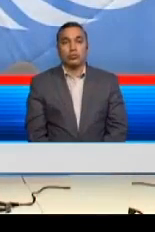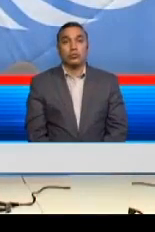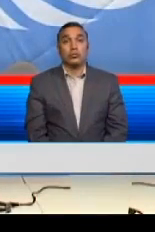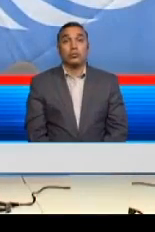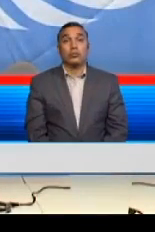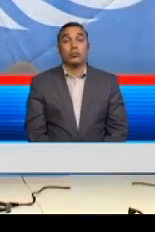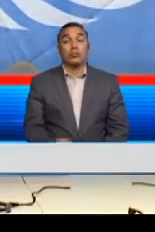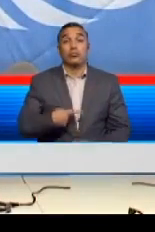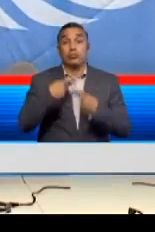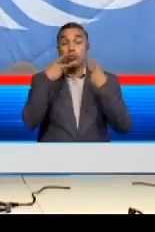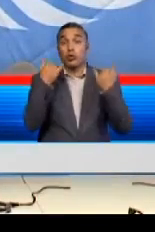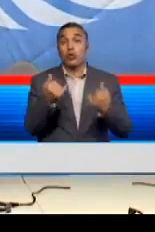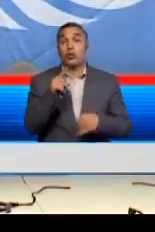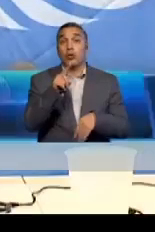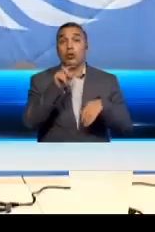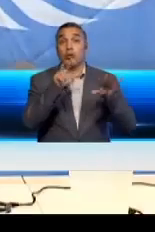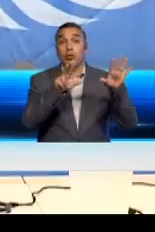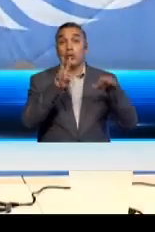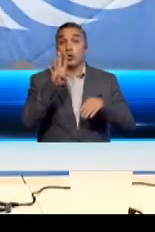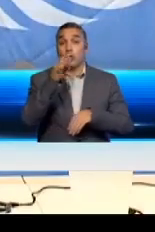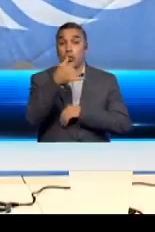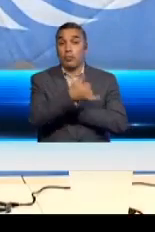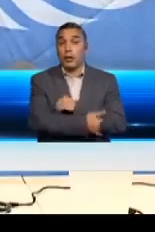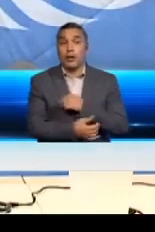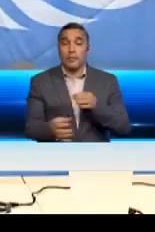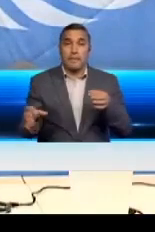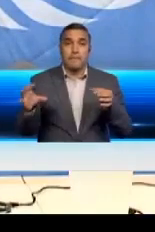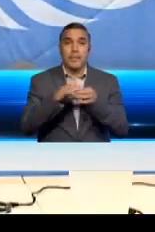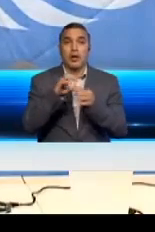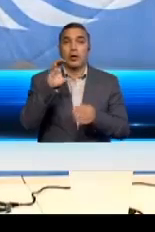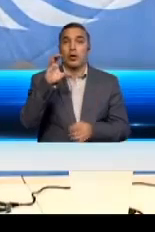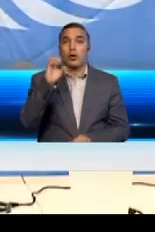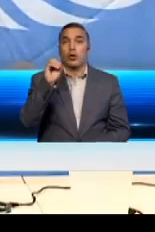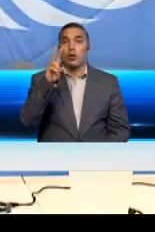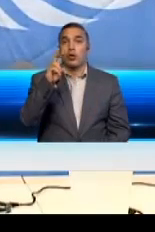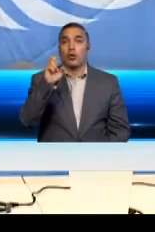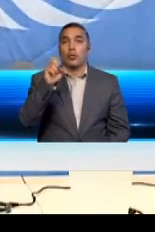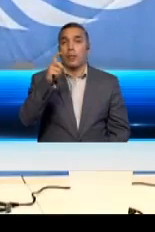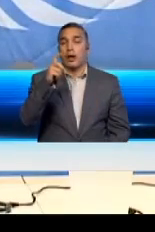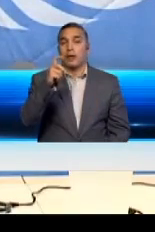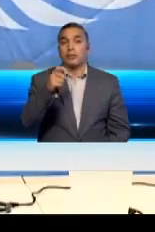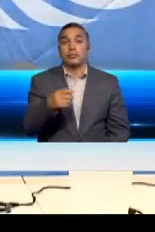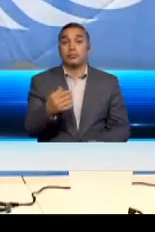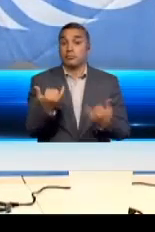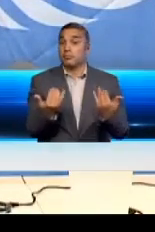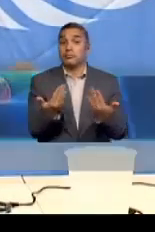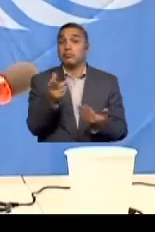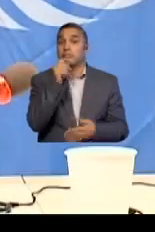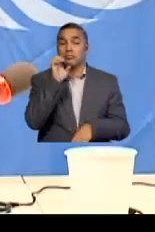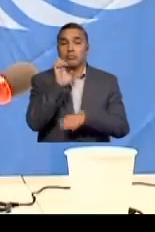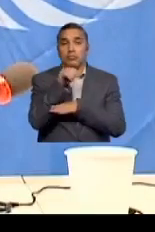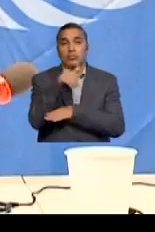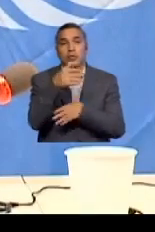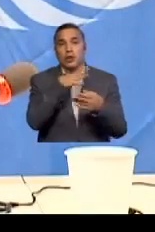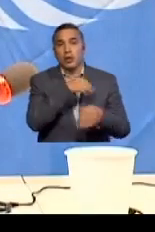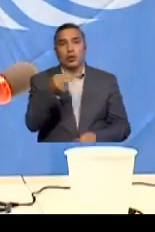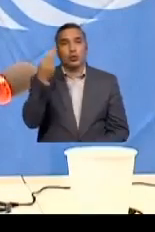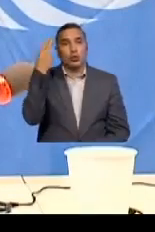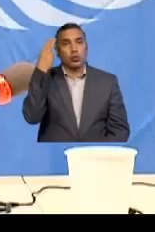Me complace anunciar hoy que 184 países se han unido a COVAX. Los más recientes son Ecuador y Uruguay.